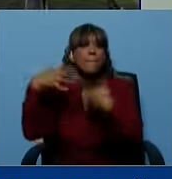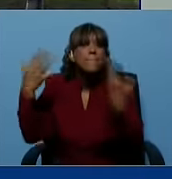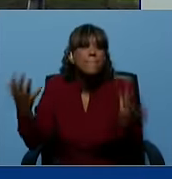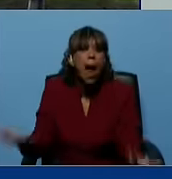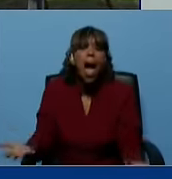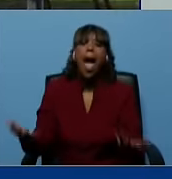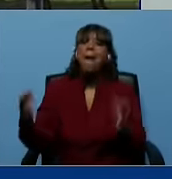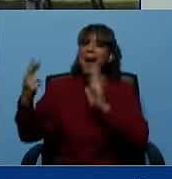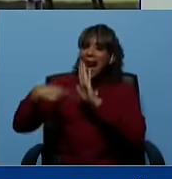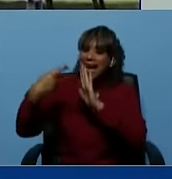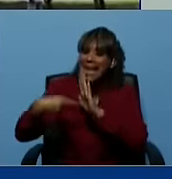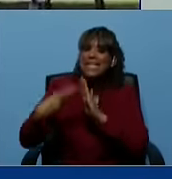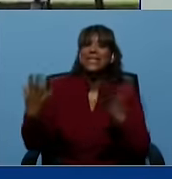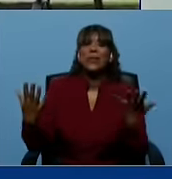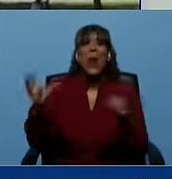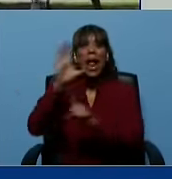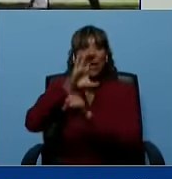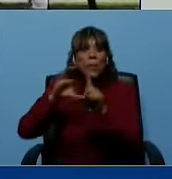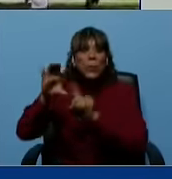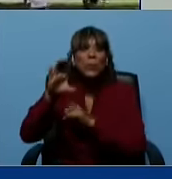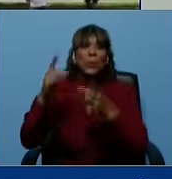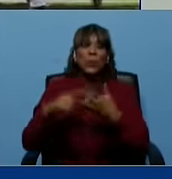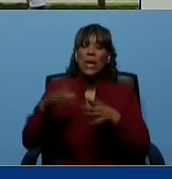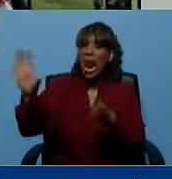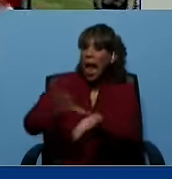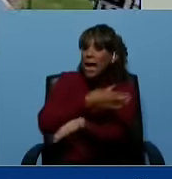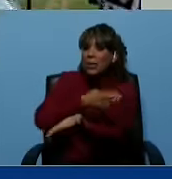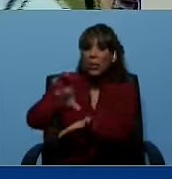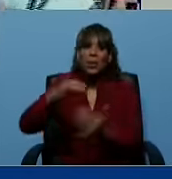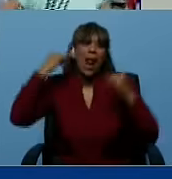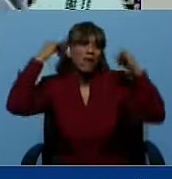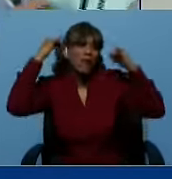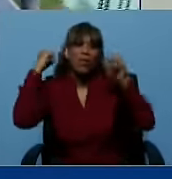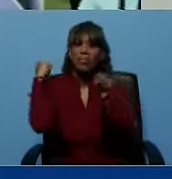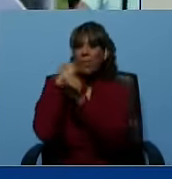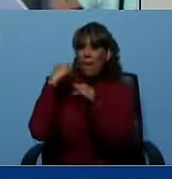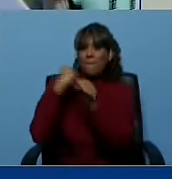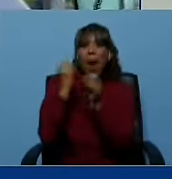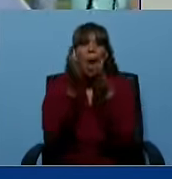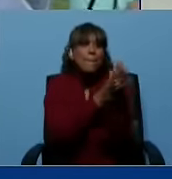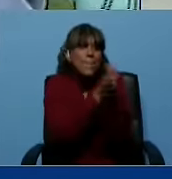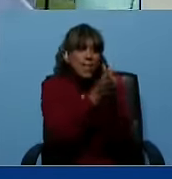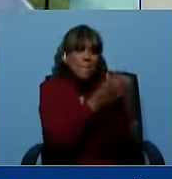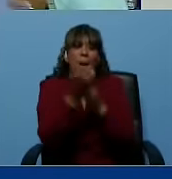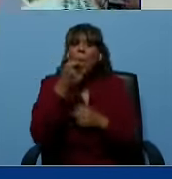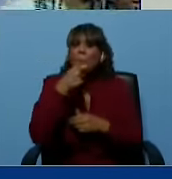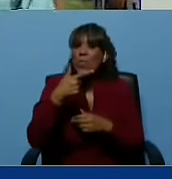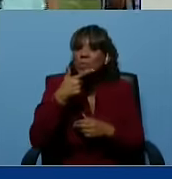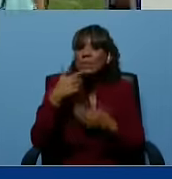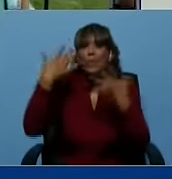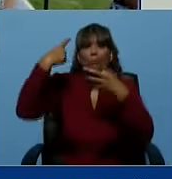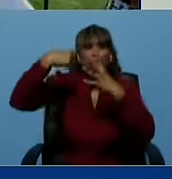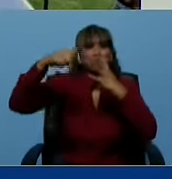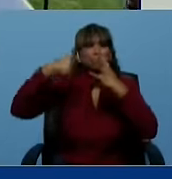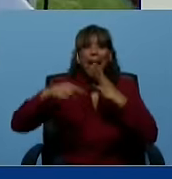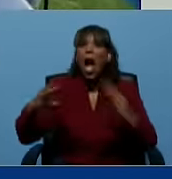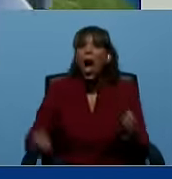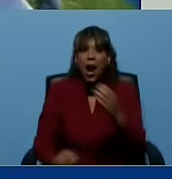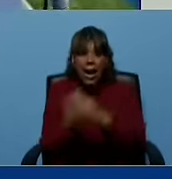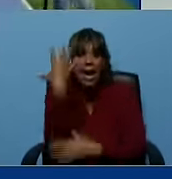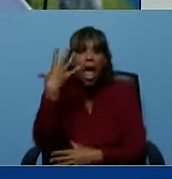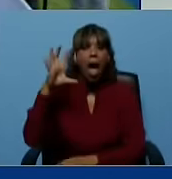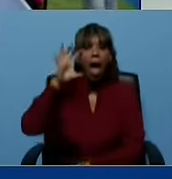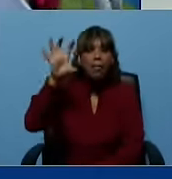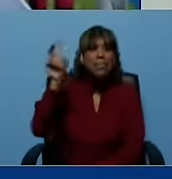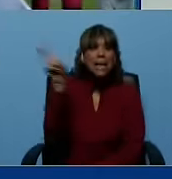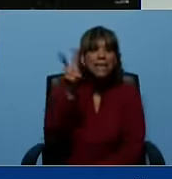a la recreación, a la cultura, al canto, a la rumba, al trabajo, al emprendimiento, a lo bonito, a construir, porque esta